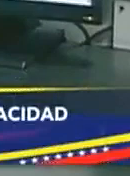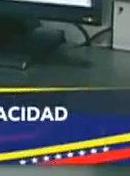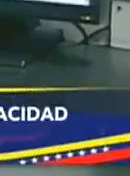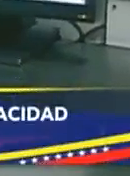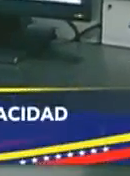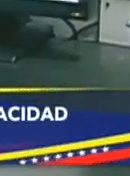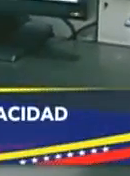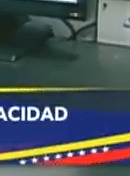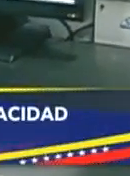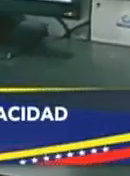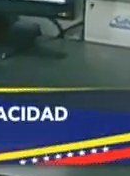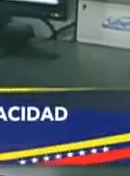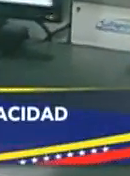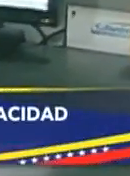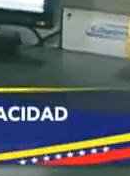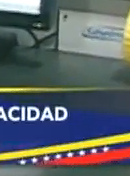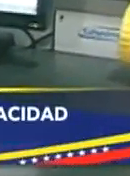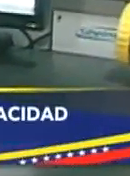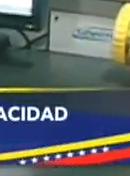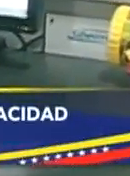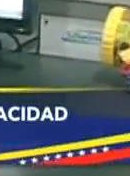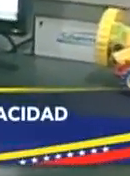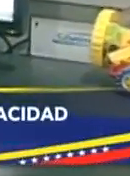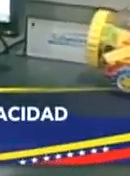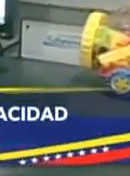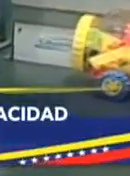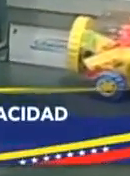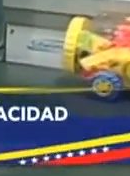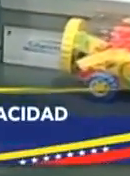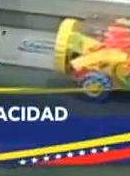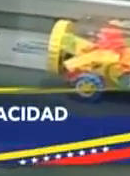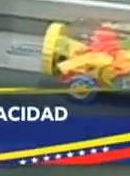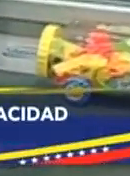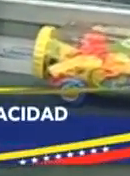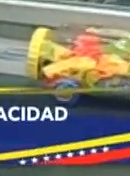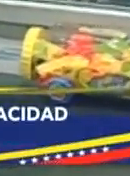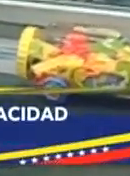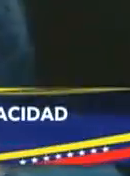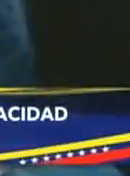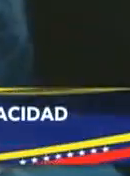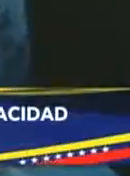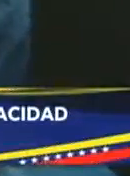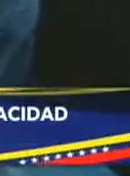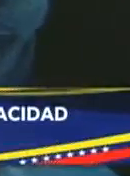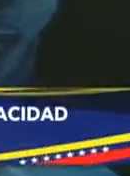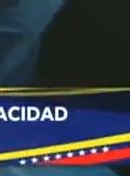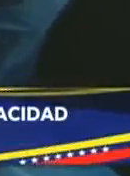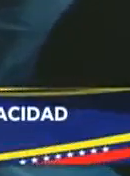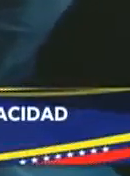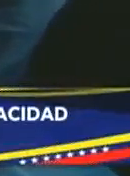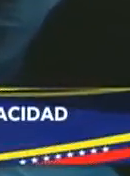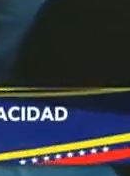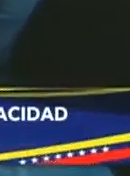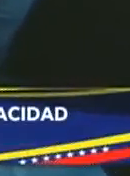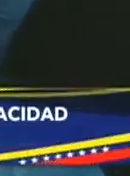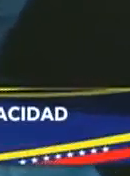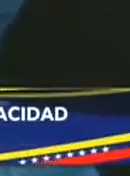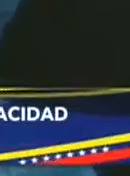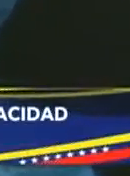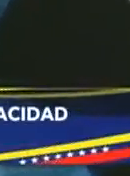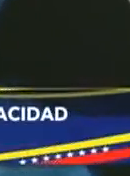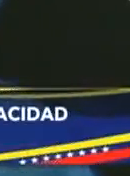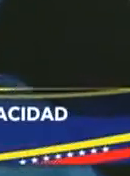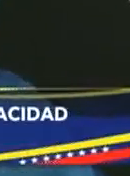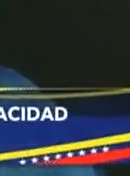que esta prótesis, este dispositivo auditivo, como se le está colocando a Angélica Pulido, ella